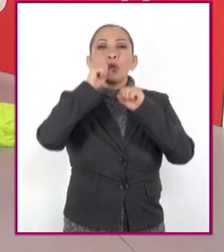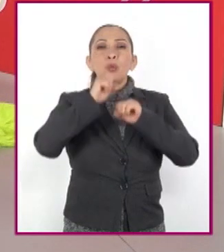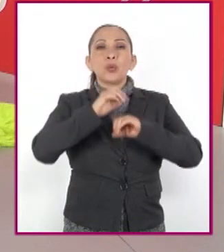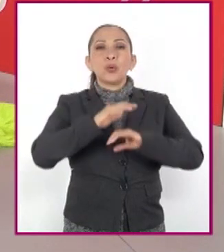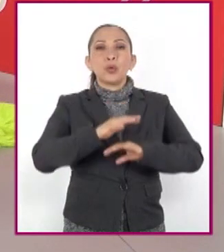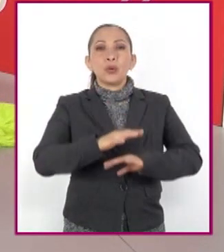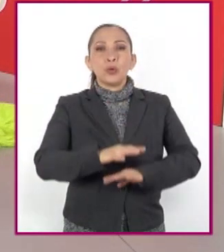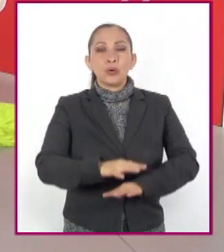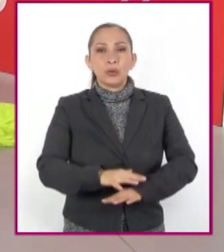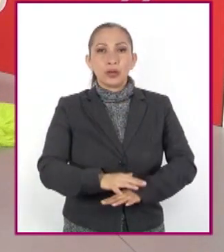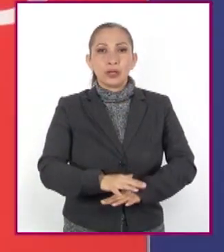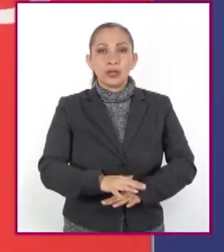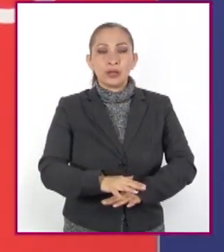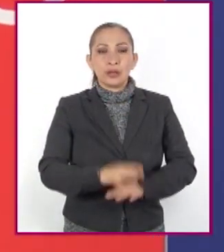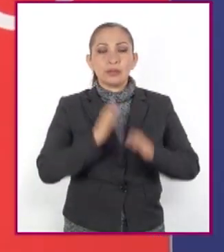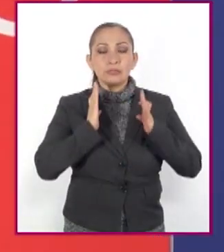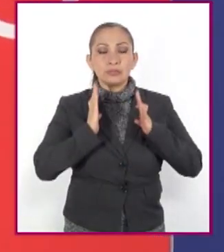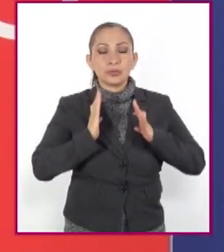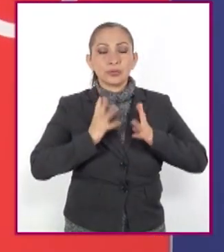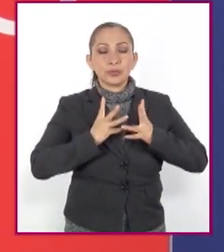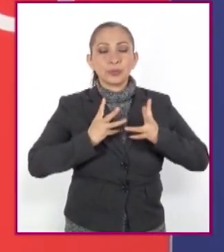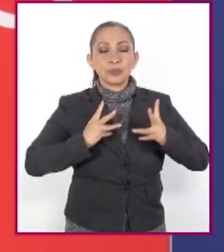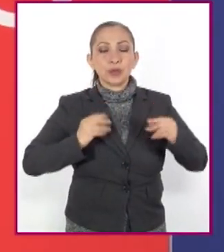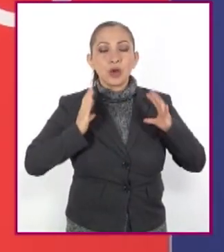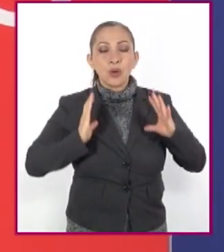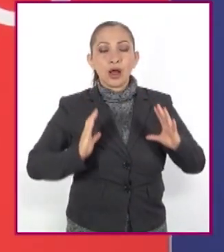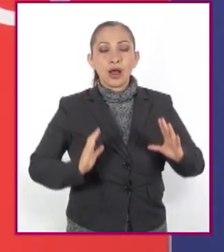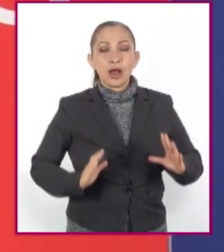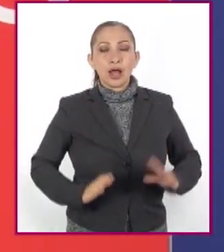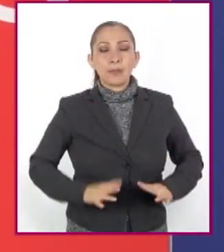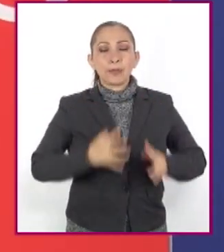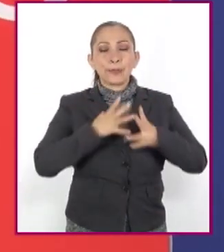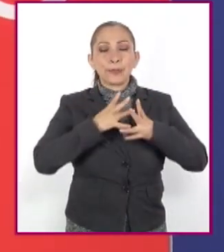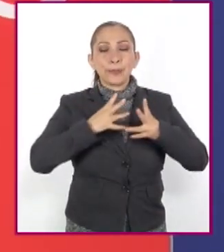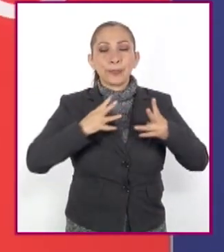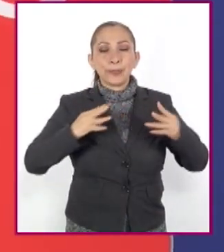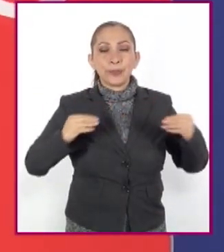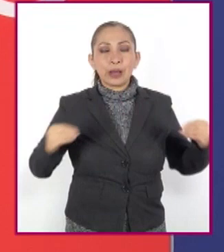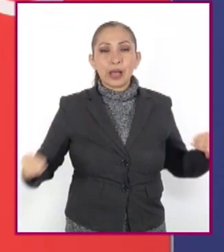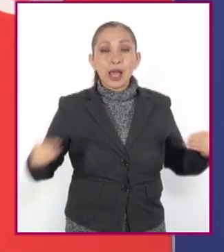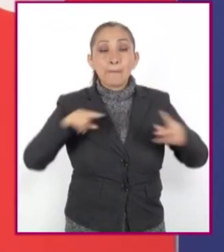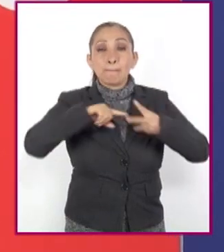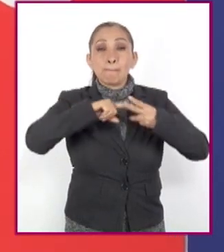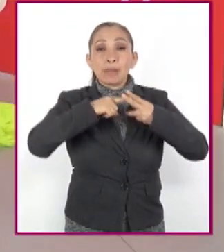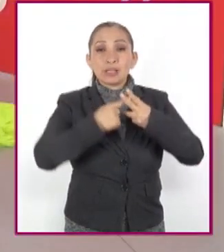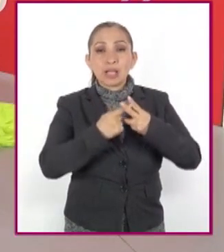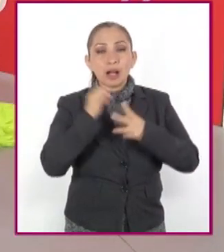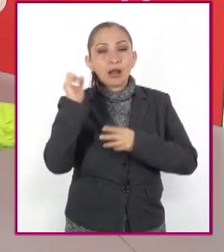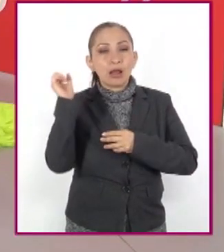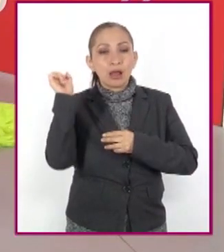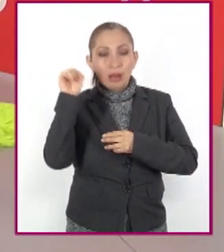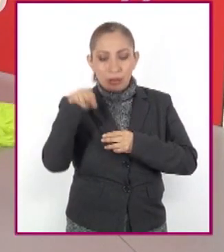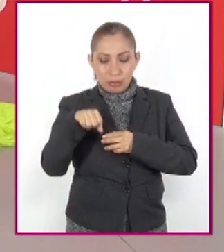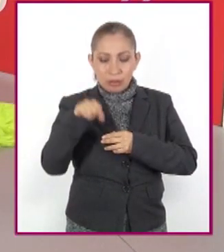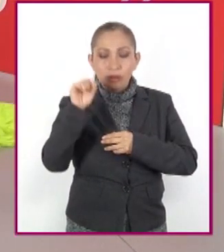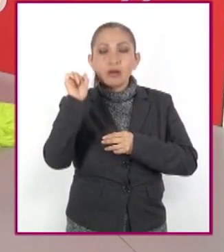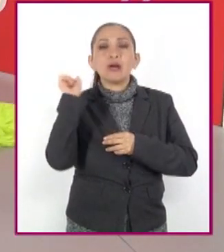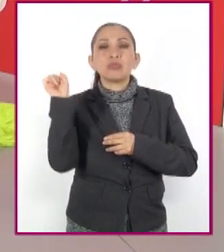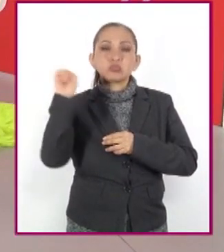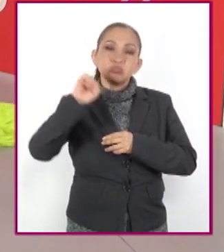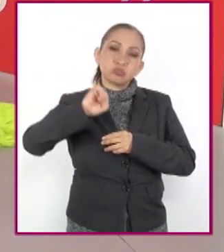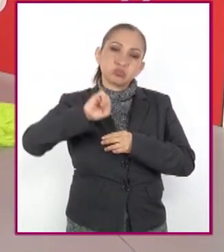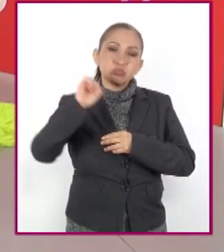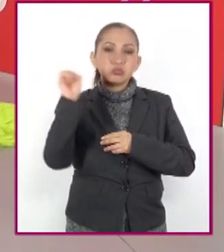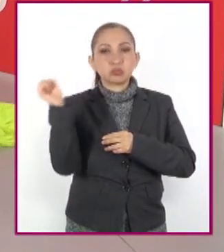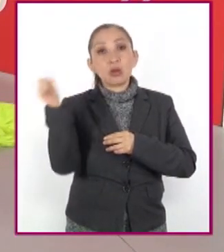Exhalamos. Relajamos todas las partes de nuestro cuerpo. Vamos a comenzar por la cabeza, arriba y abajo, a los